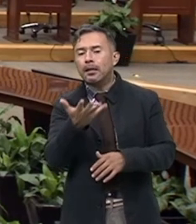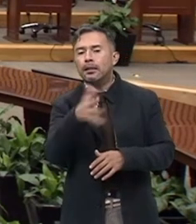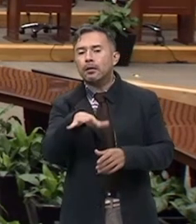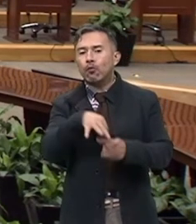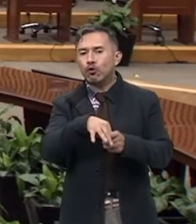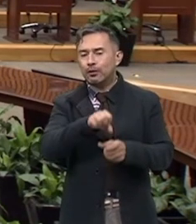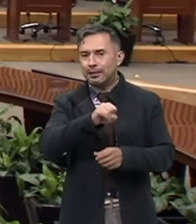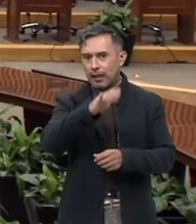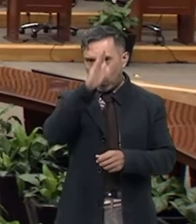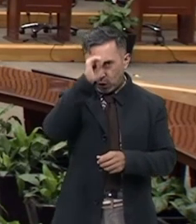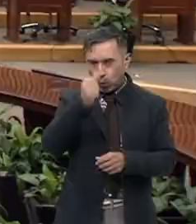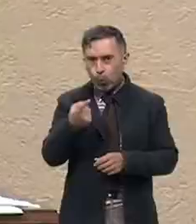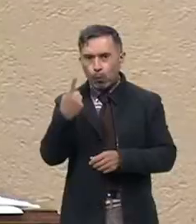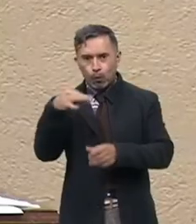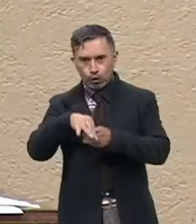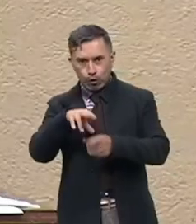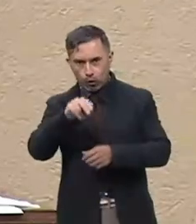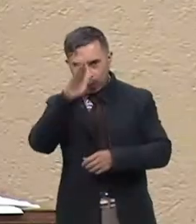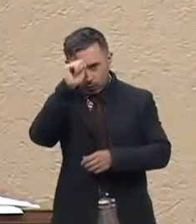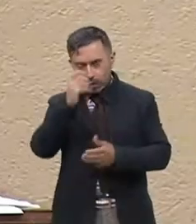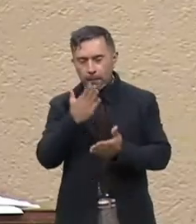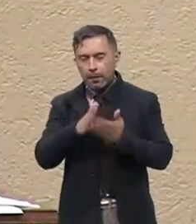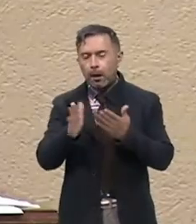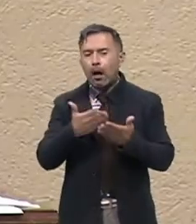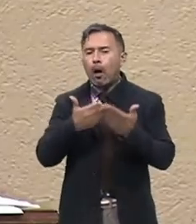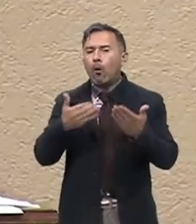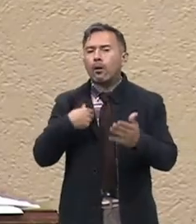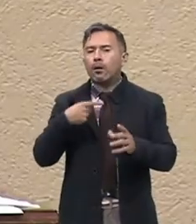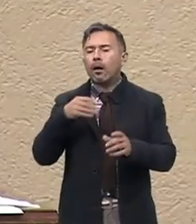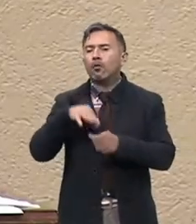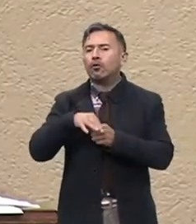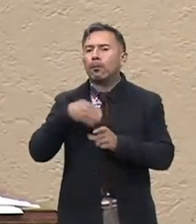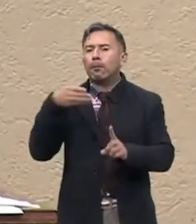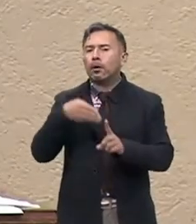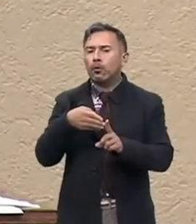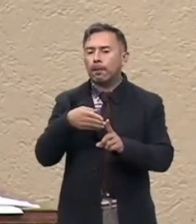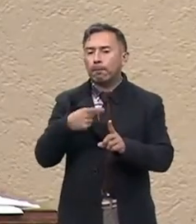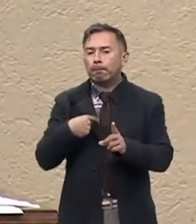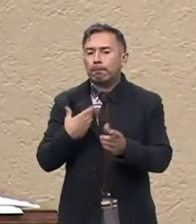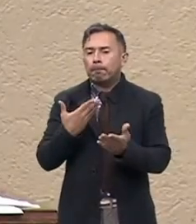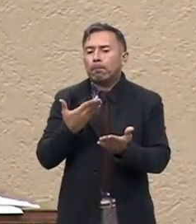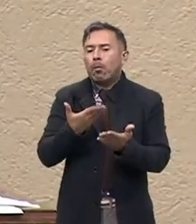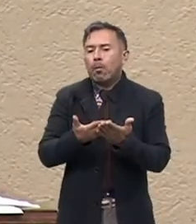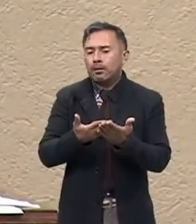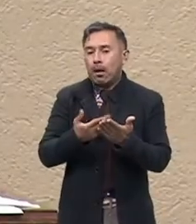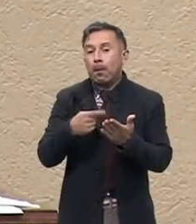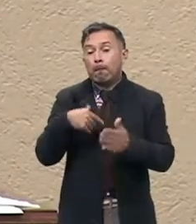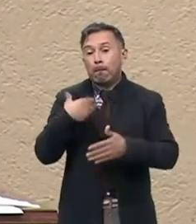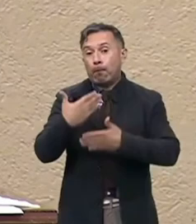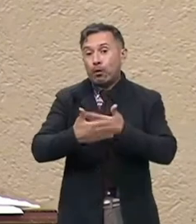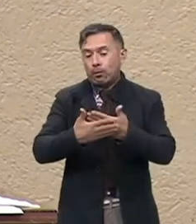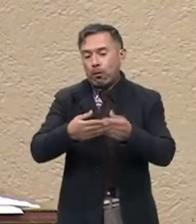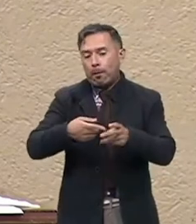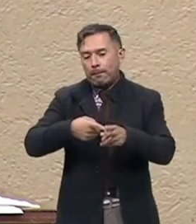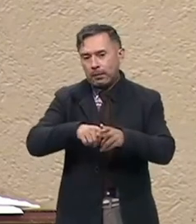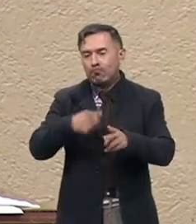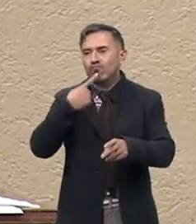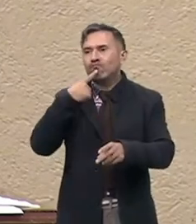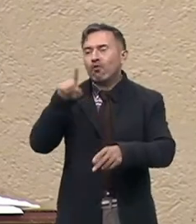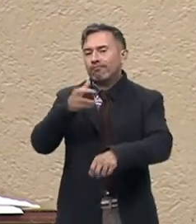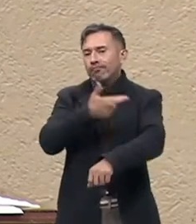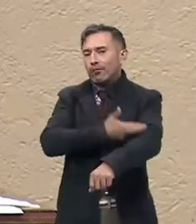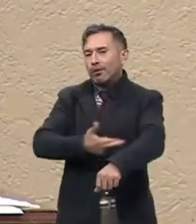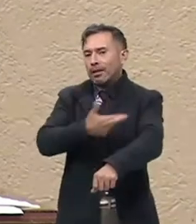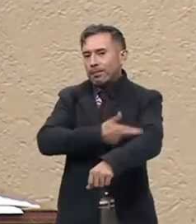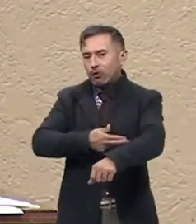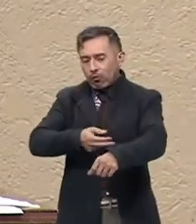son métodos o consideraciones lo particular la propuesta para el inicio de un proceso un procedimiento que lleve actualmente a la pérdida del